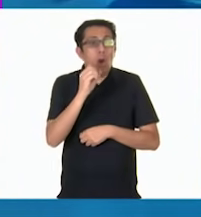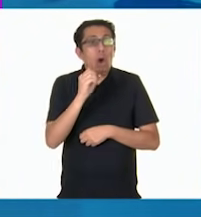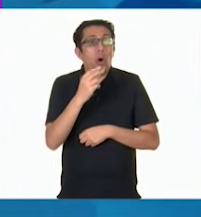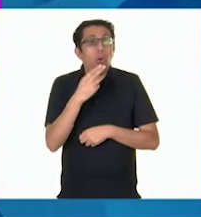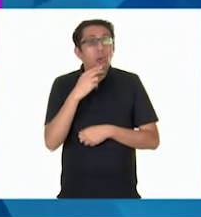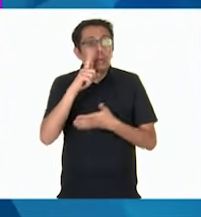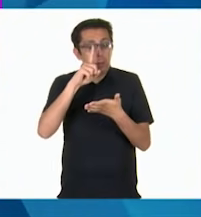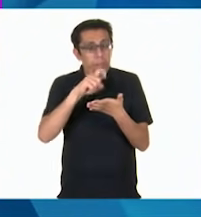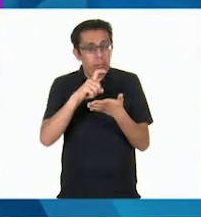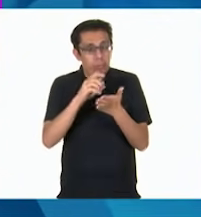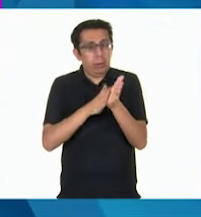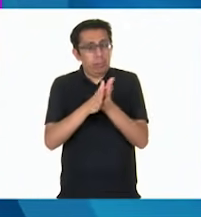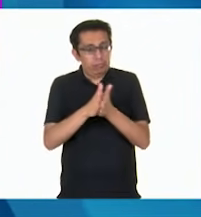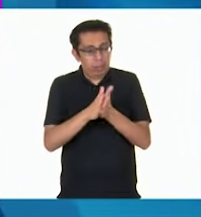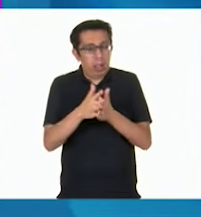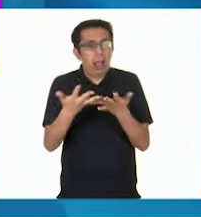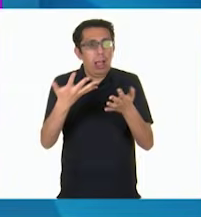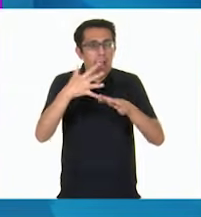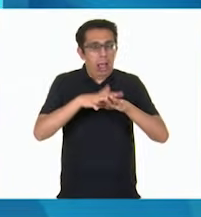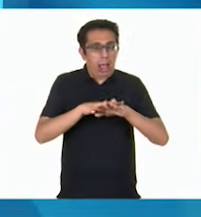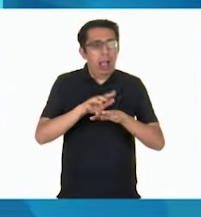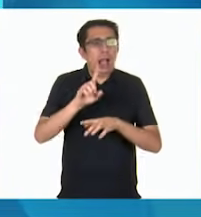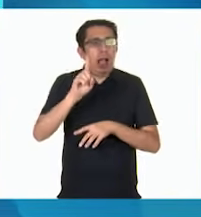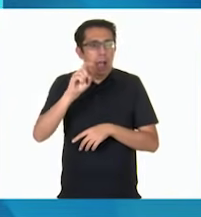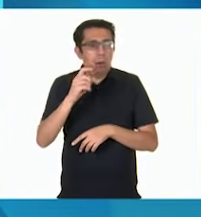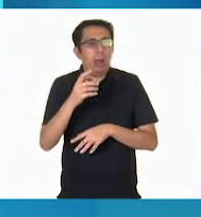desinfectante a base de agua y alcohol.